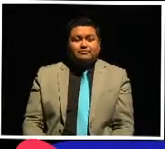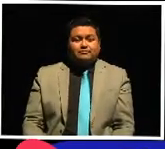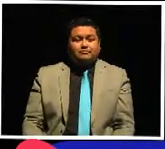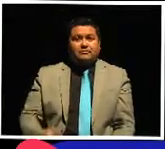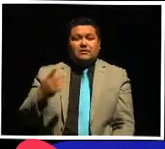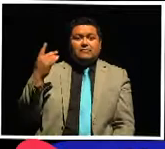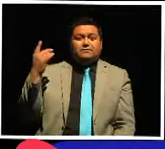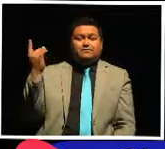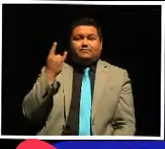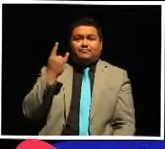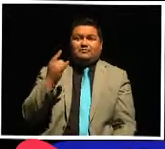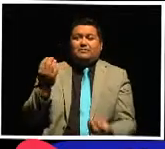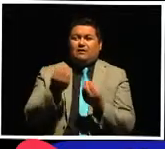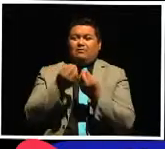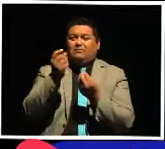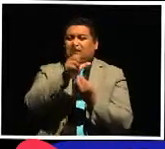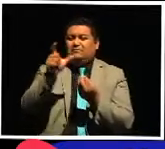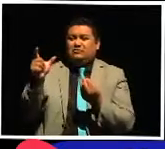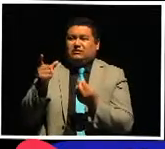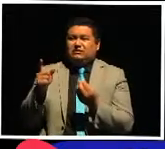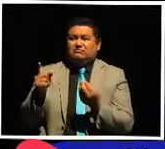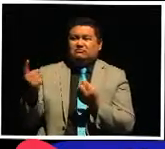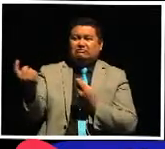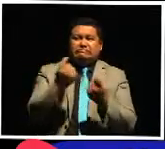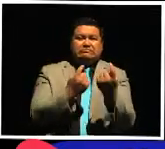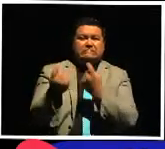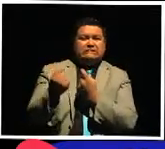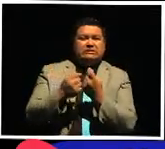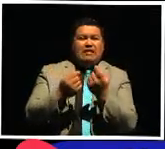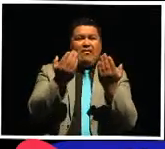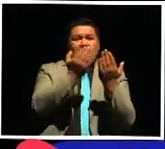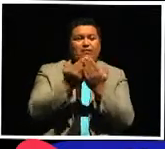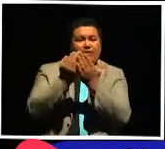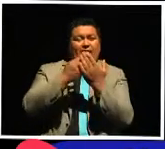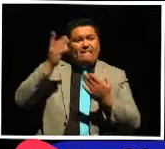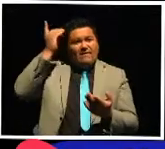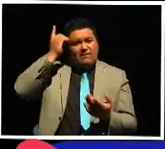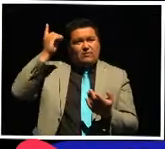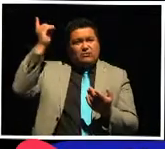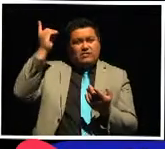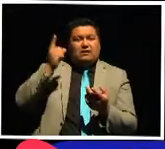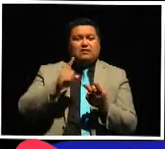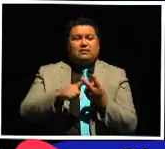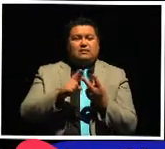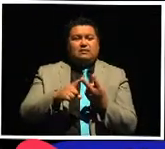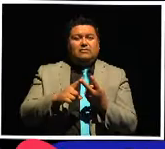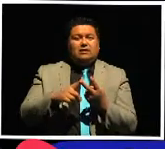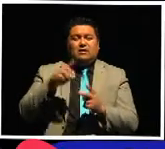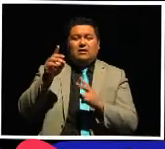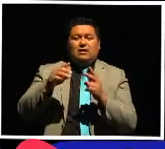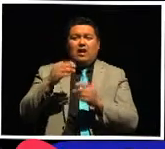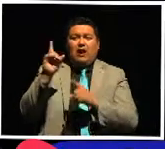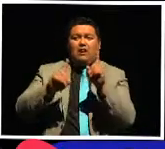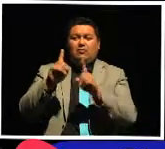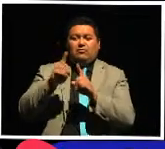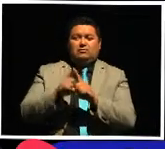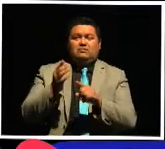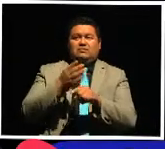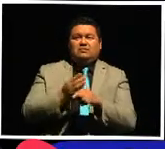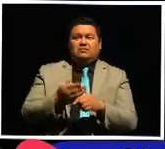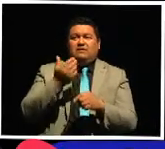En la universidad obviamente hay muchas personas involucradas, varios alumnos, postdoctorados, alumnos de posgrado, alumnos de